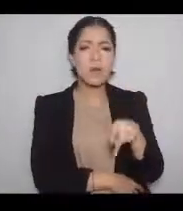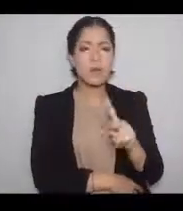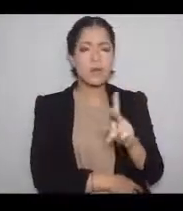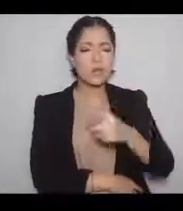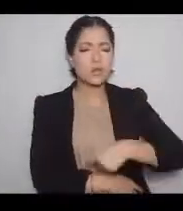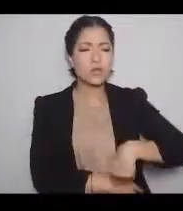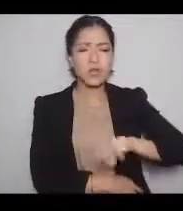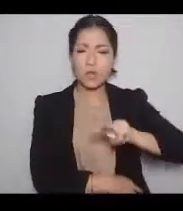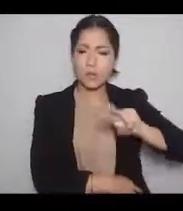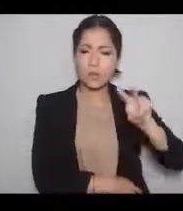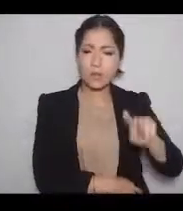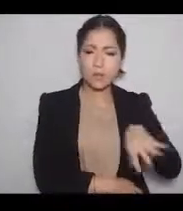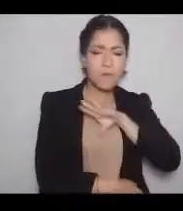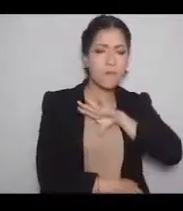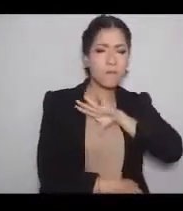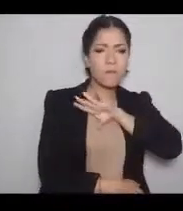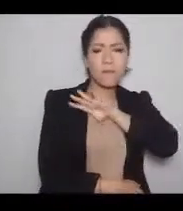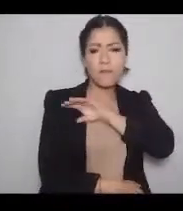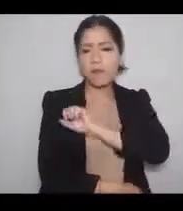enloquecemos profesionalmente.